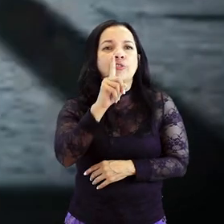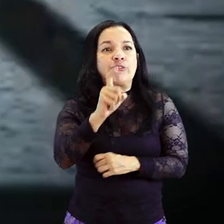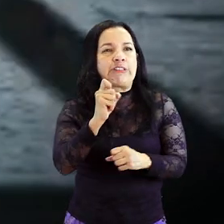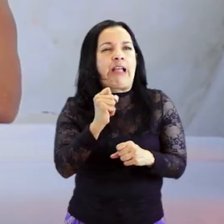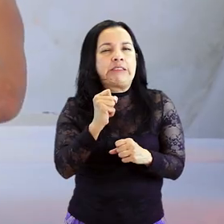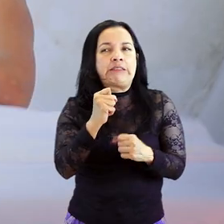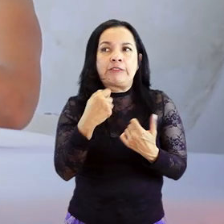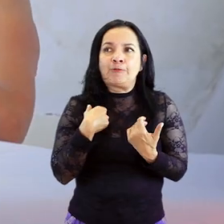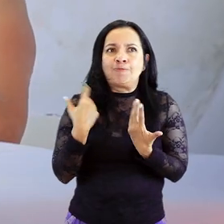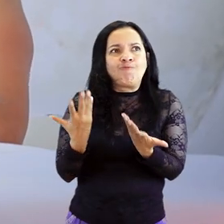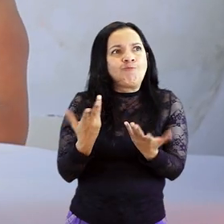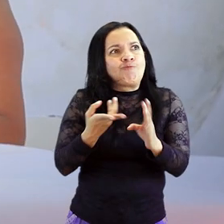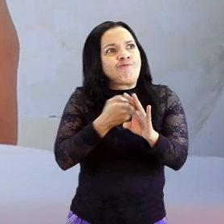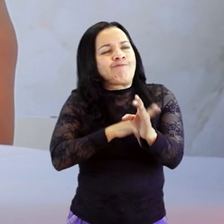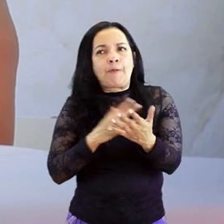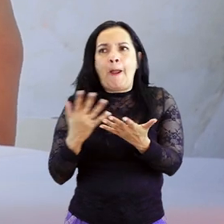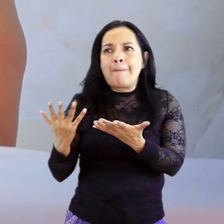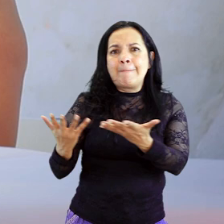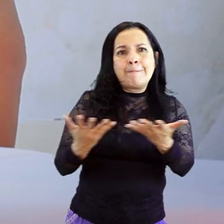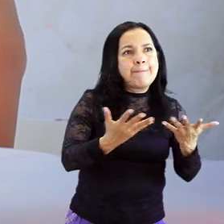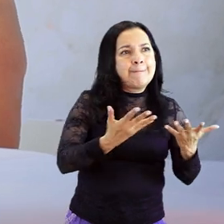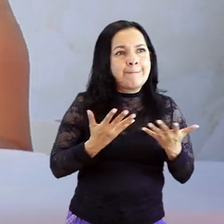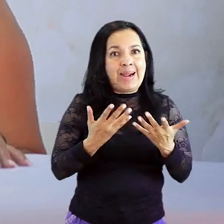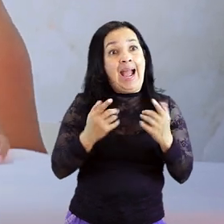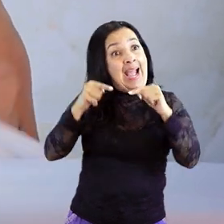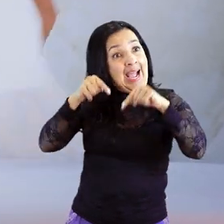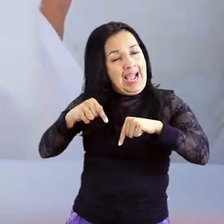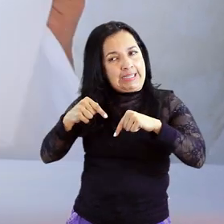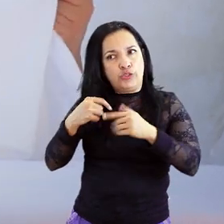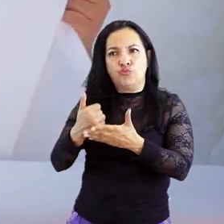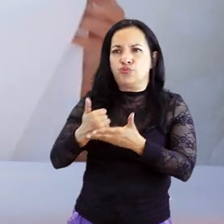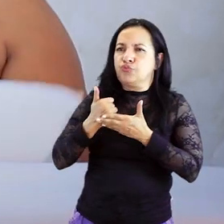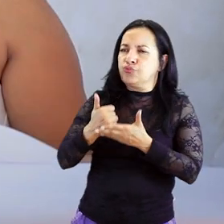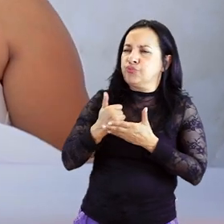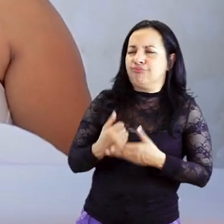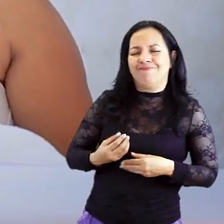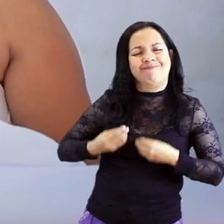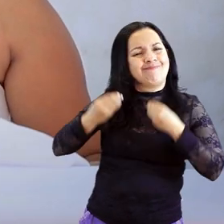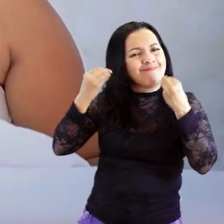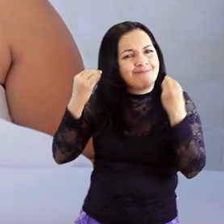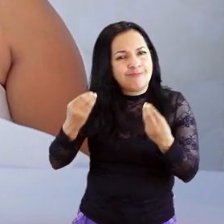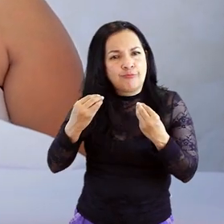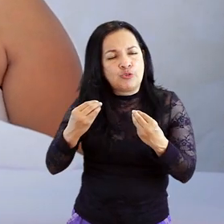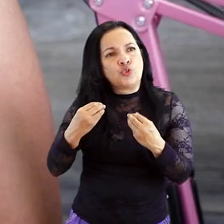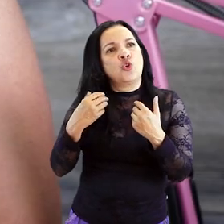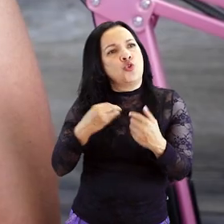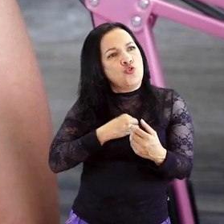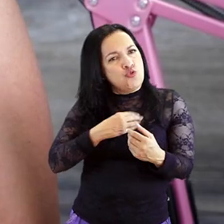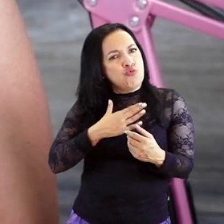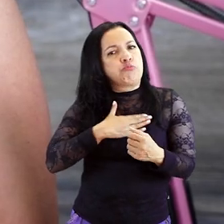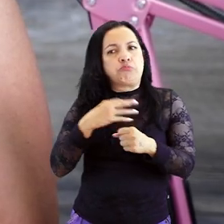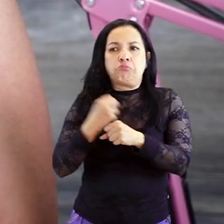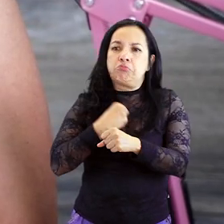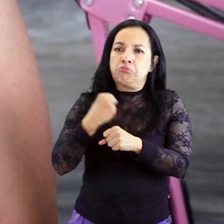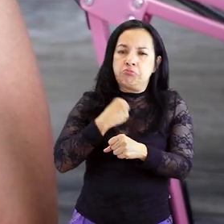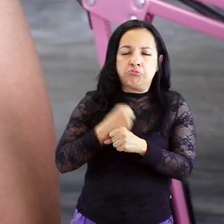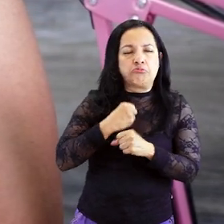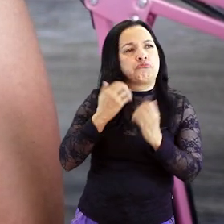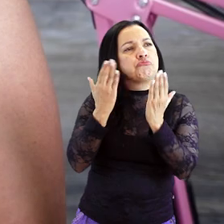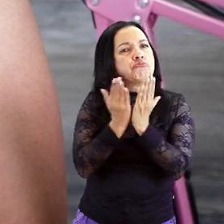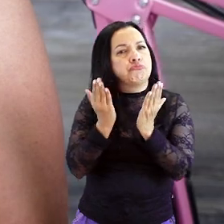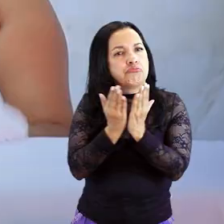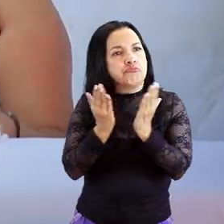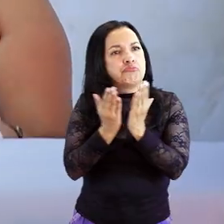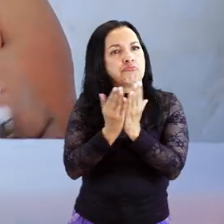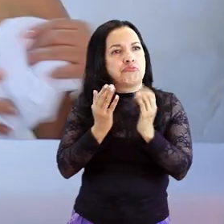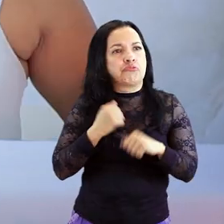cárcel y salí sin nada. Y aquí me han ayudado muchísimo. Y tengo oportunidad de